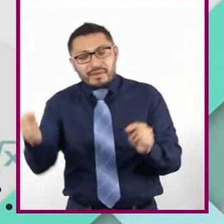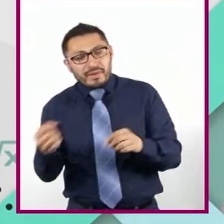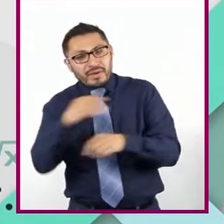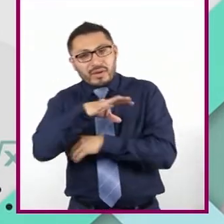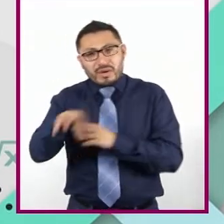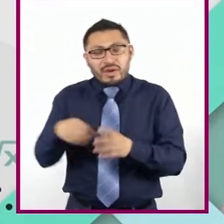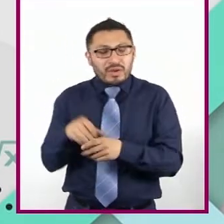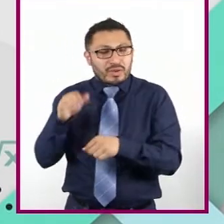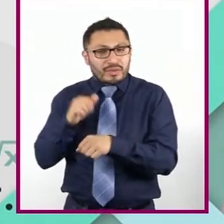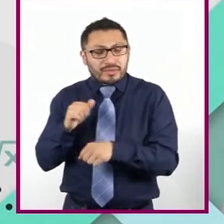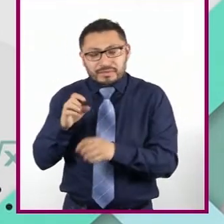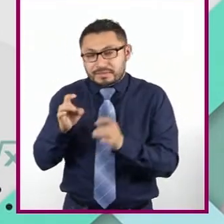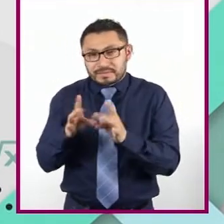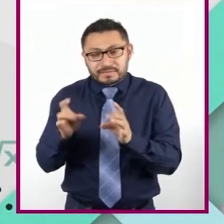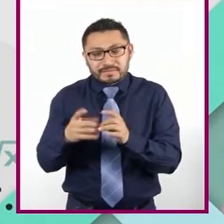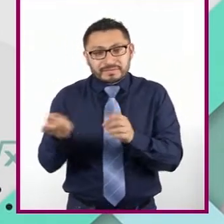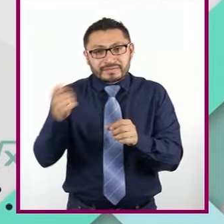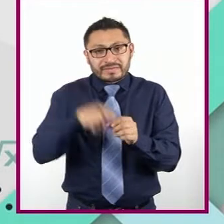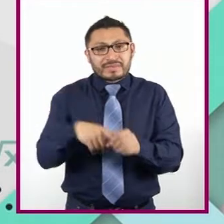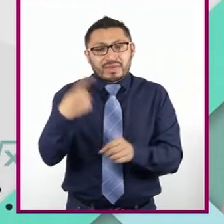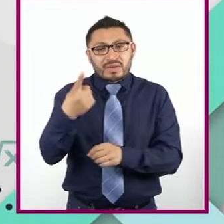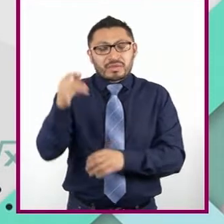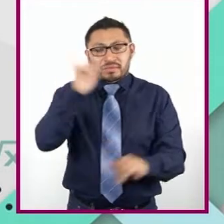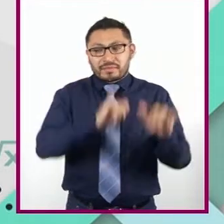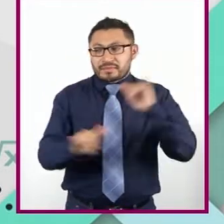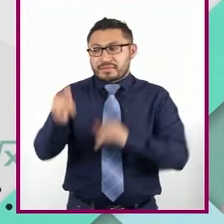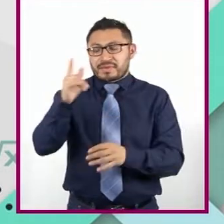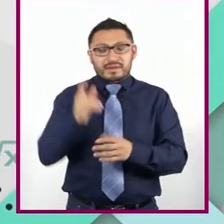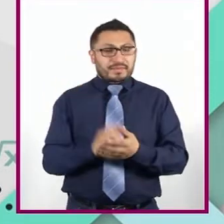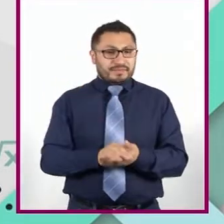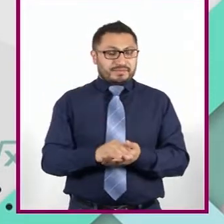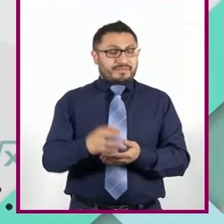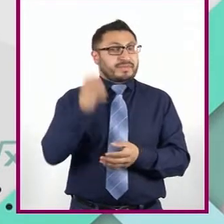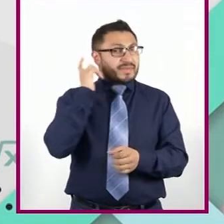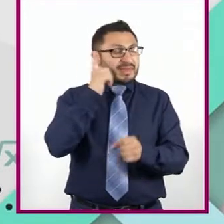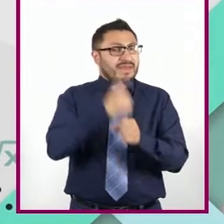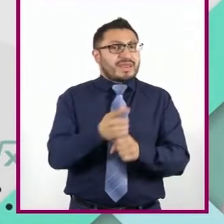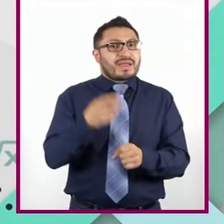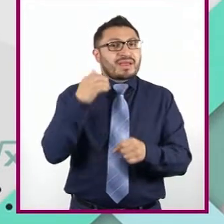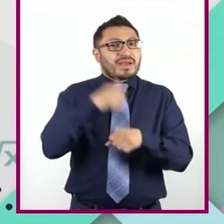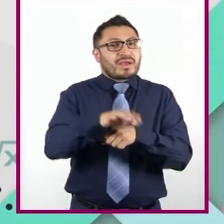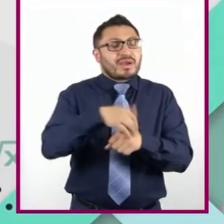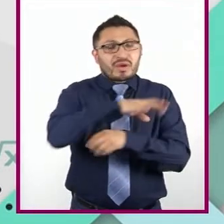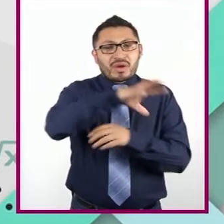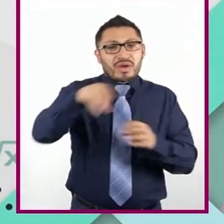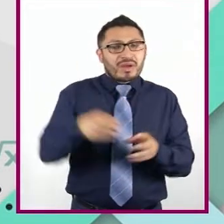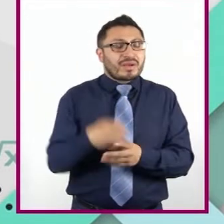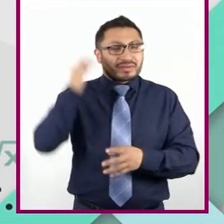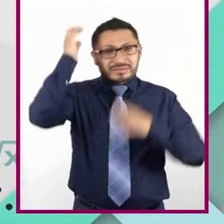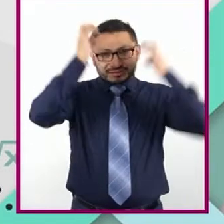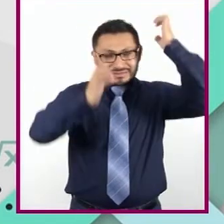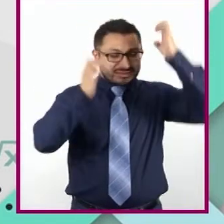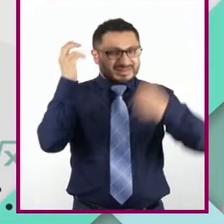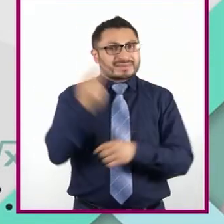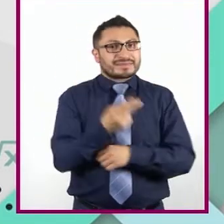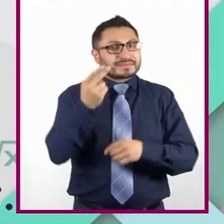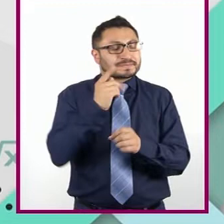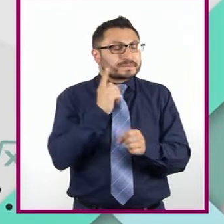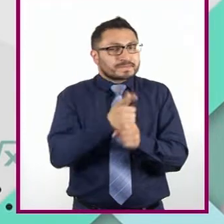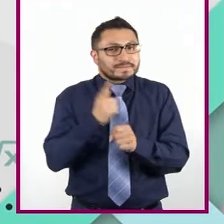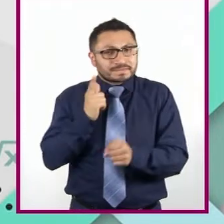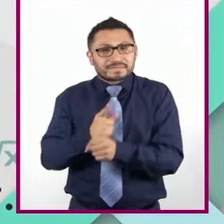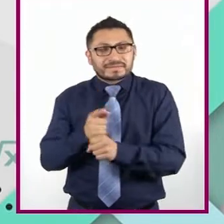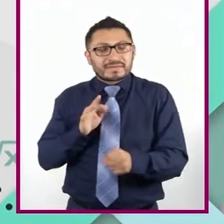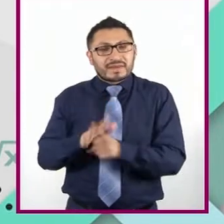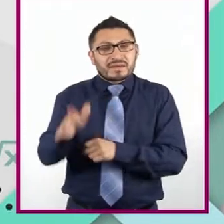total de eventos asociados a un experimento aleatorio. Y para determinar el número total de eventos, es necesario identificar